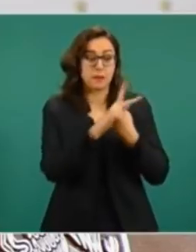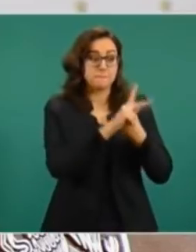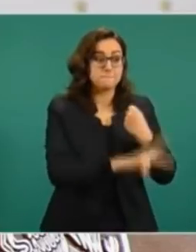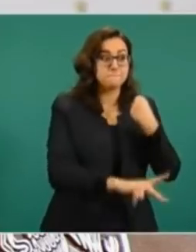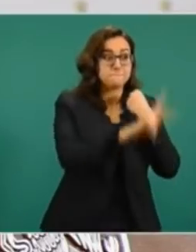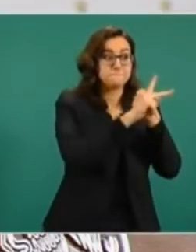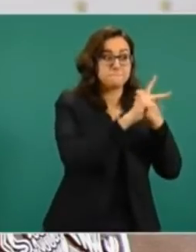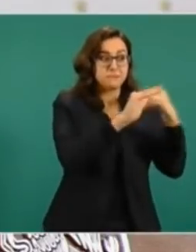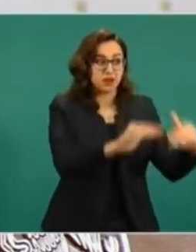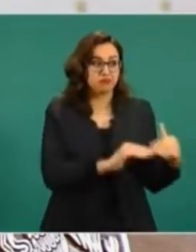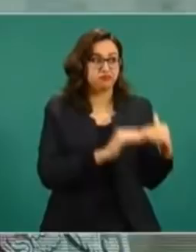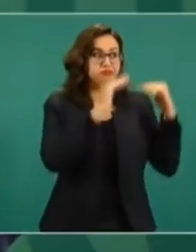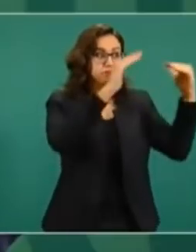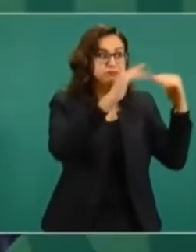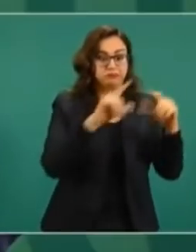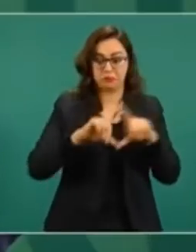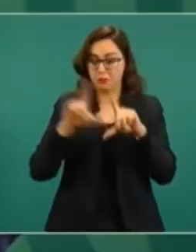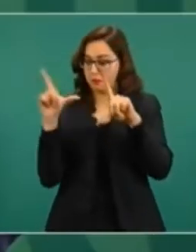soberanías.